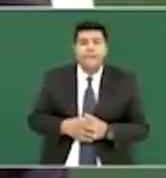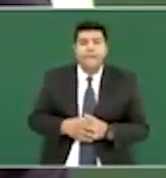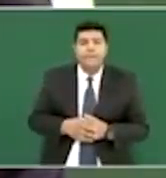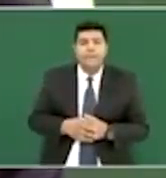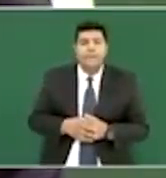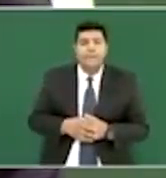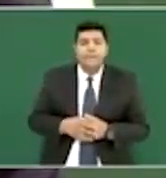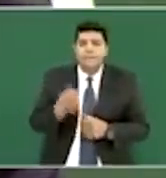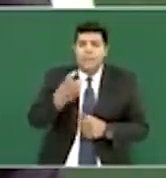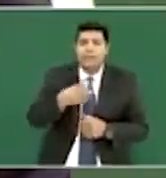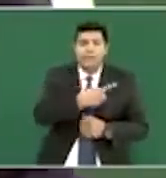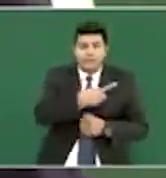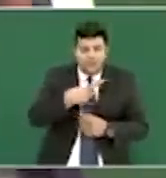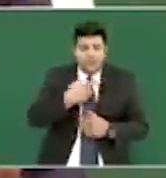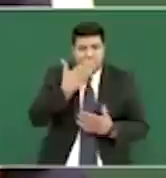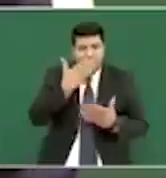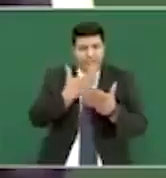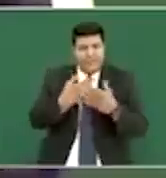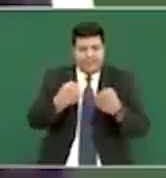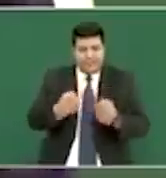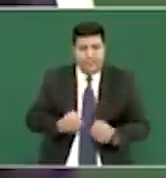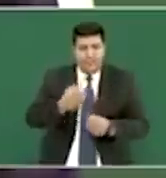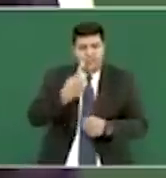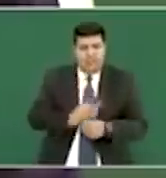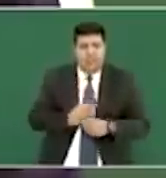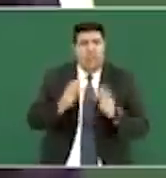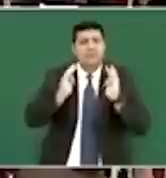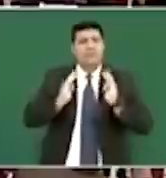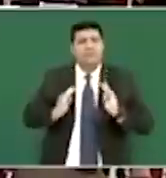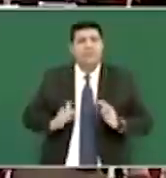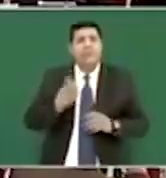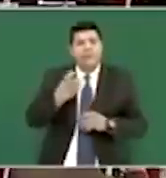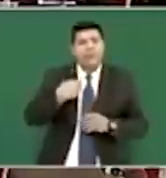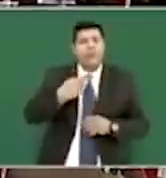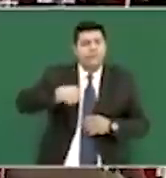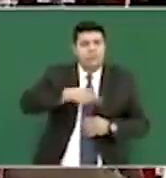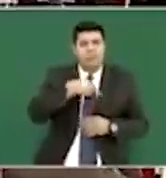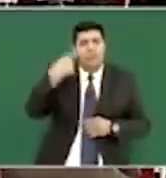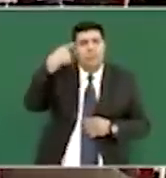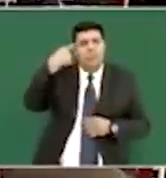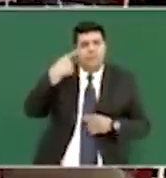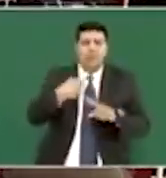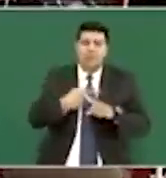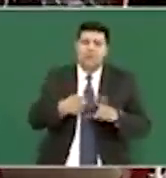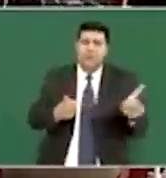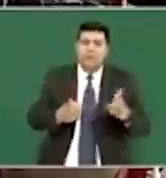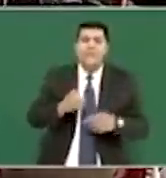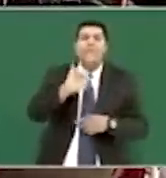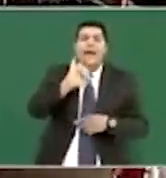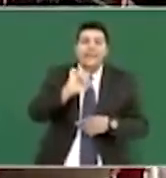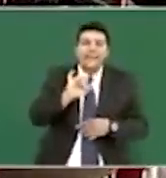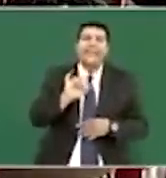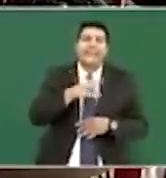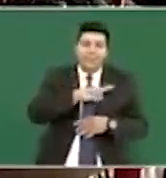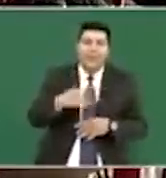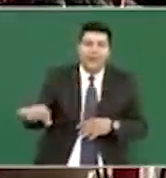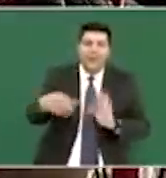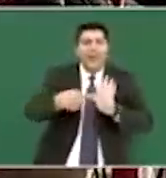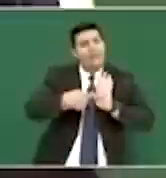haya seguridad. O sea, es otra concepción. Pero sí podríamos